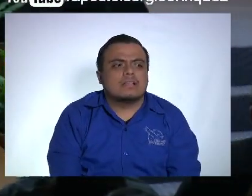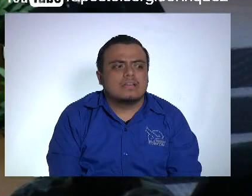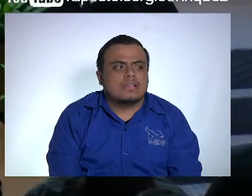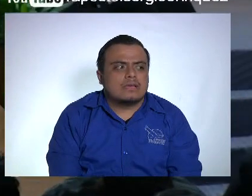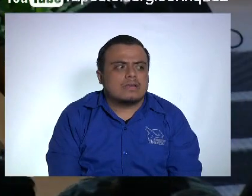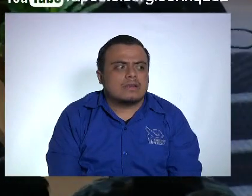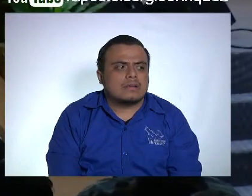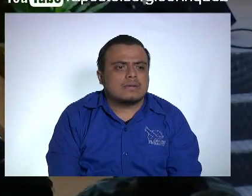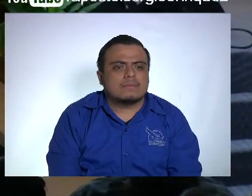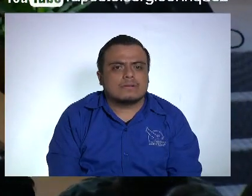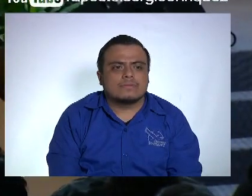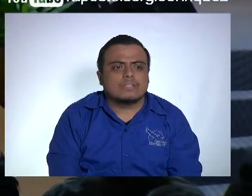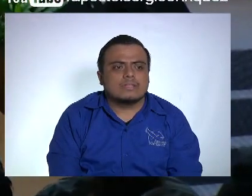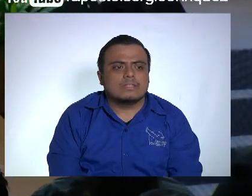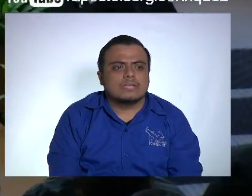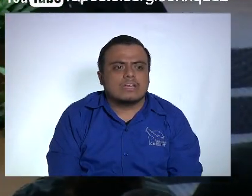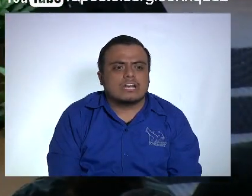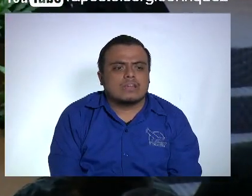Aleluya.